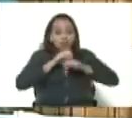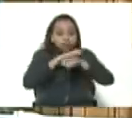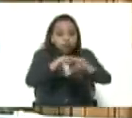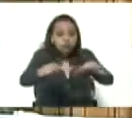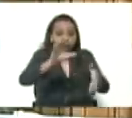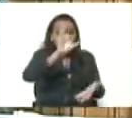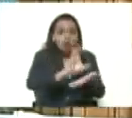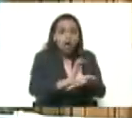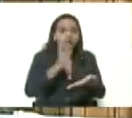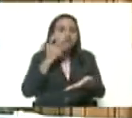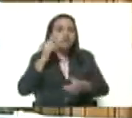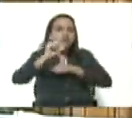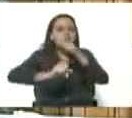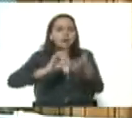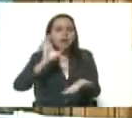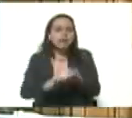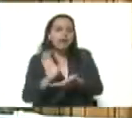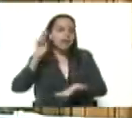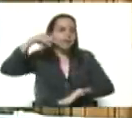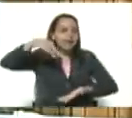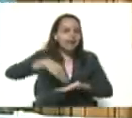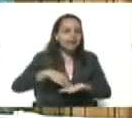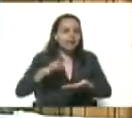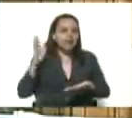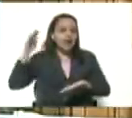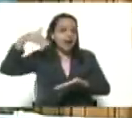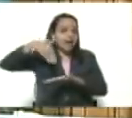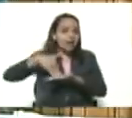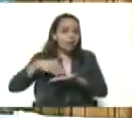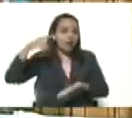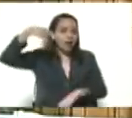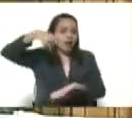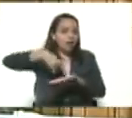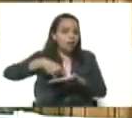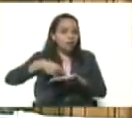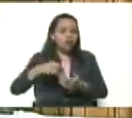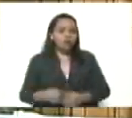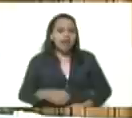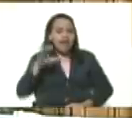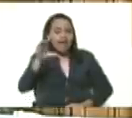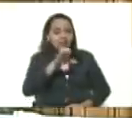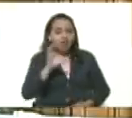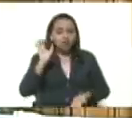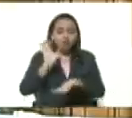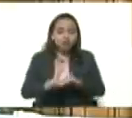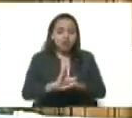entre ellos Caracas, Miranda, Aragua, Carabobo, estados y ciudades.